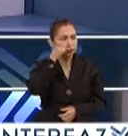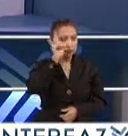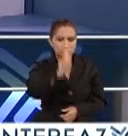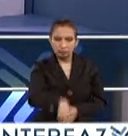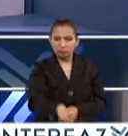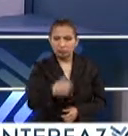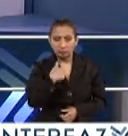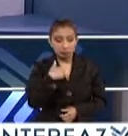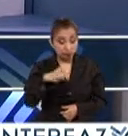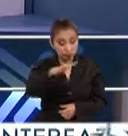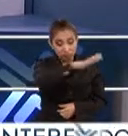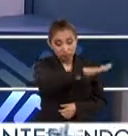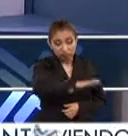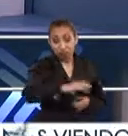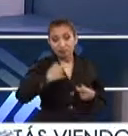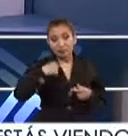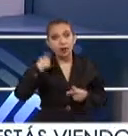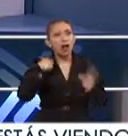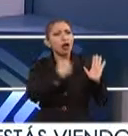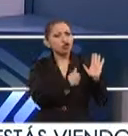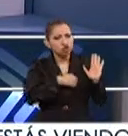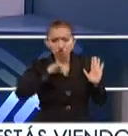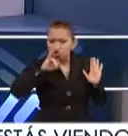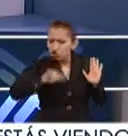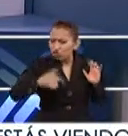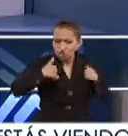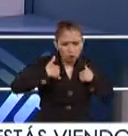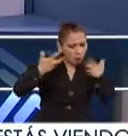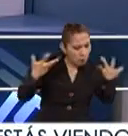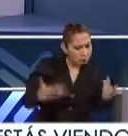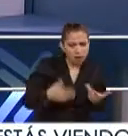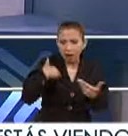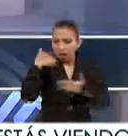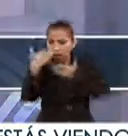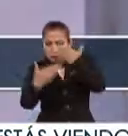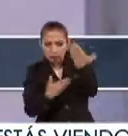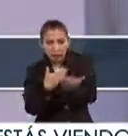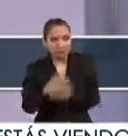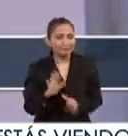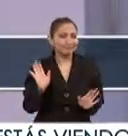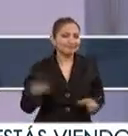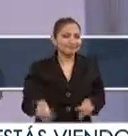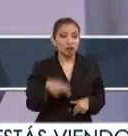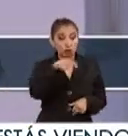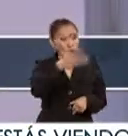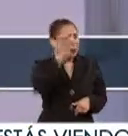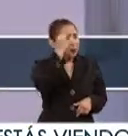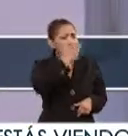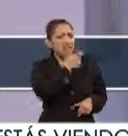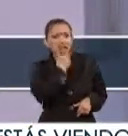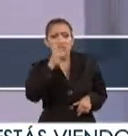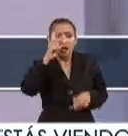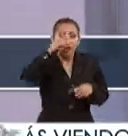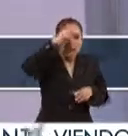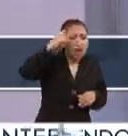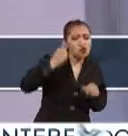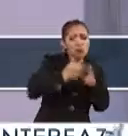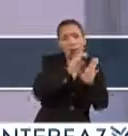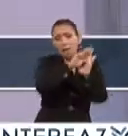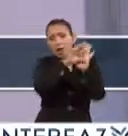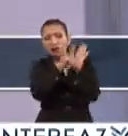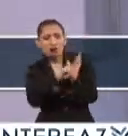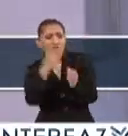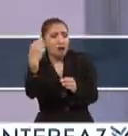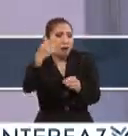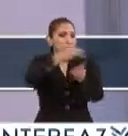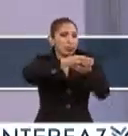porque en mi sector la gente siempre promete el oro y el moro a cambio de poco esfuerzo. Usted aprenderá inglés este verano con un nuevo método no